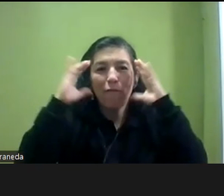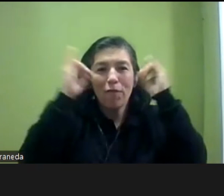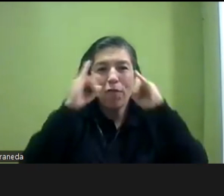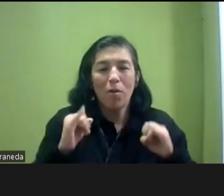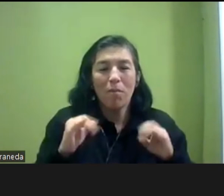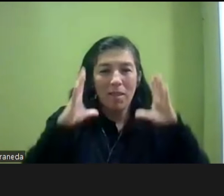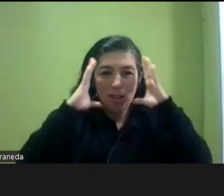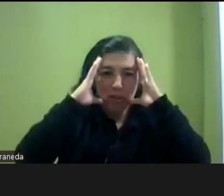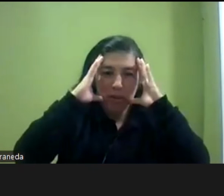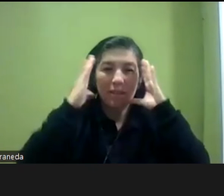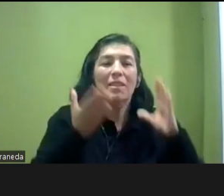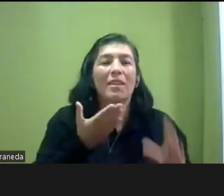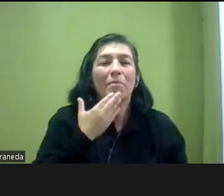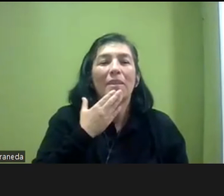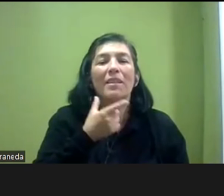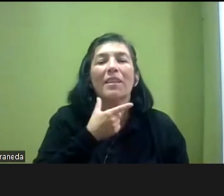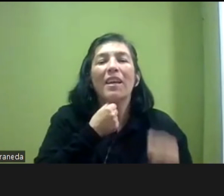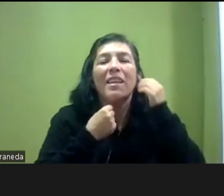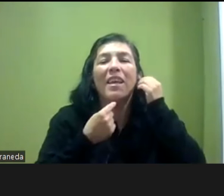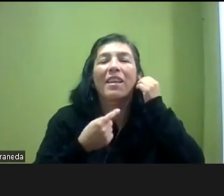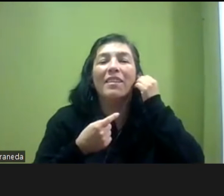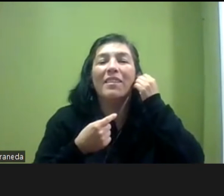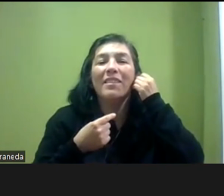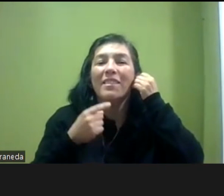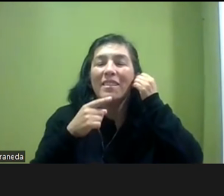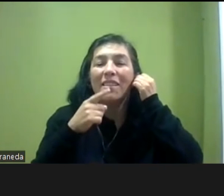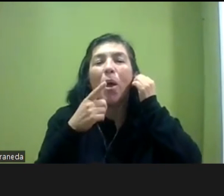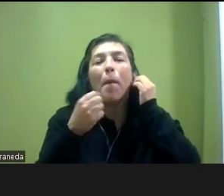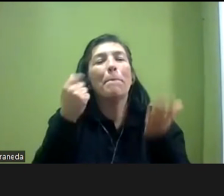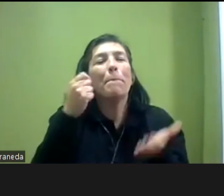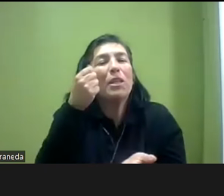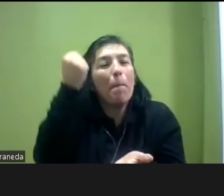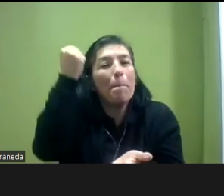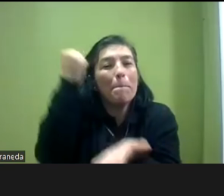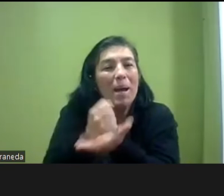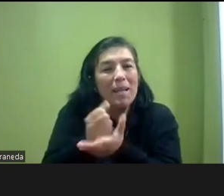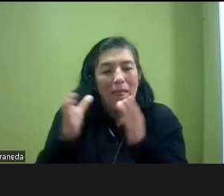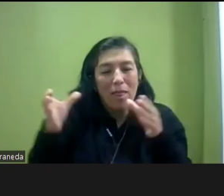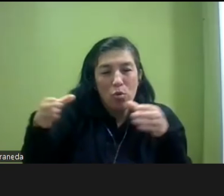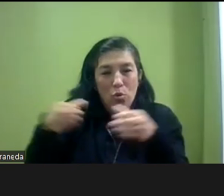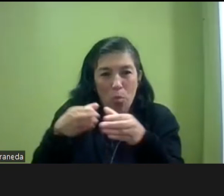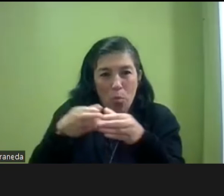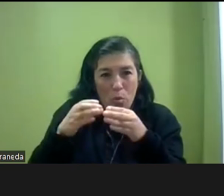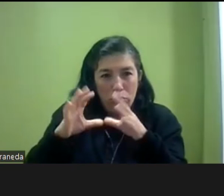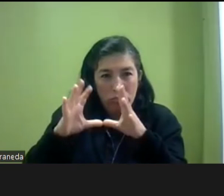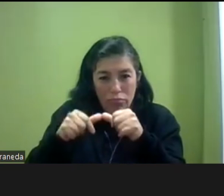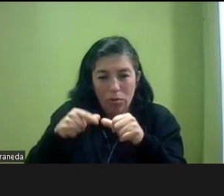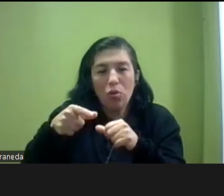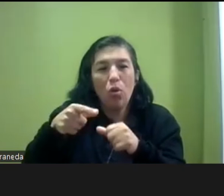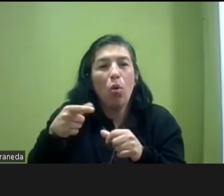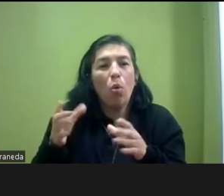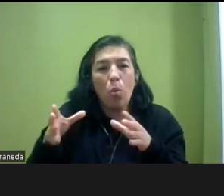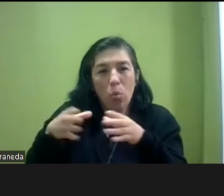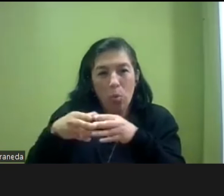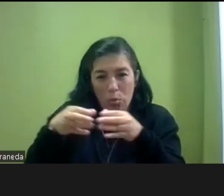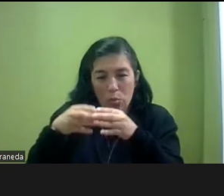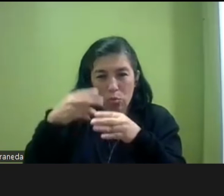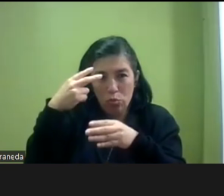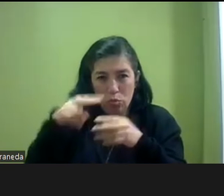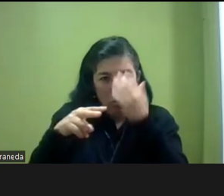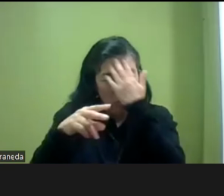de identificarse como grupo étnico. O sea, es un indicador étnico. Así que